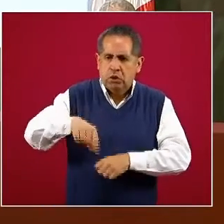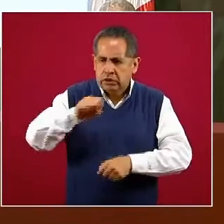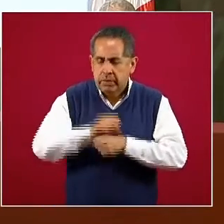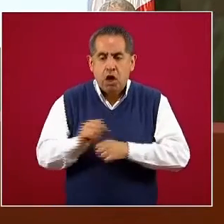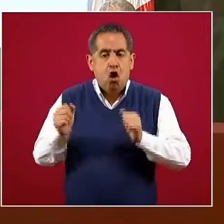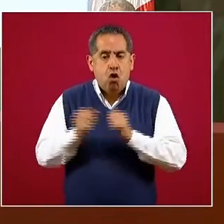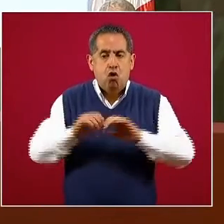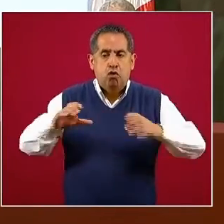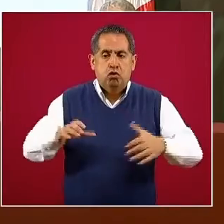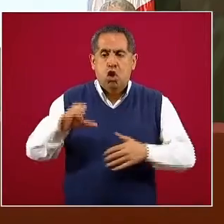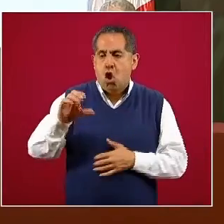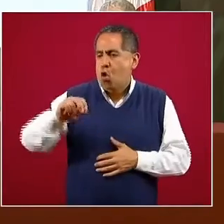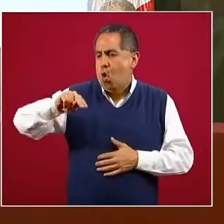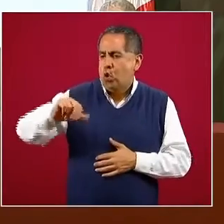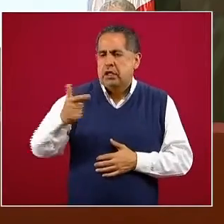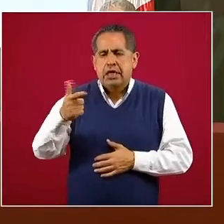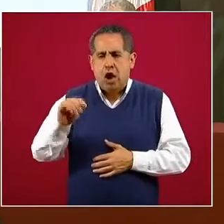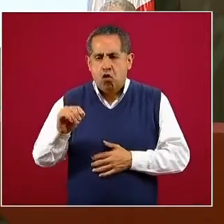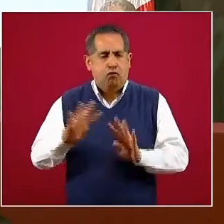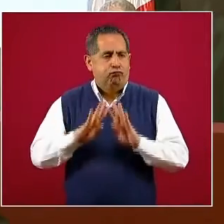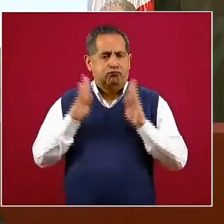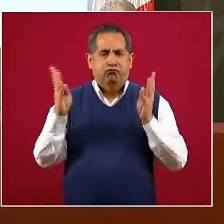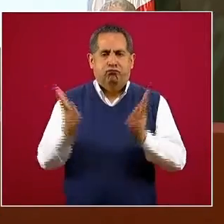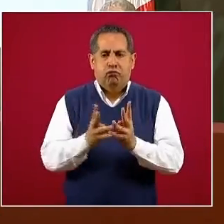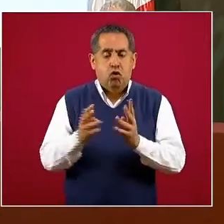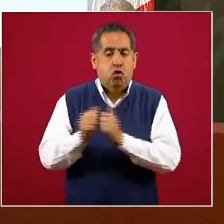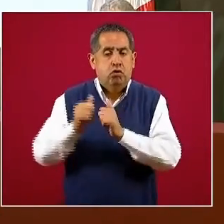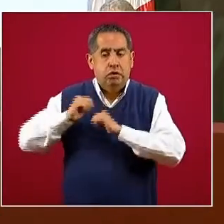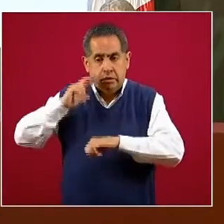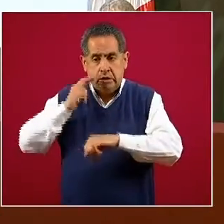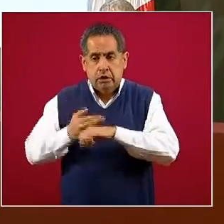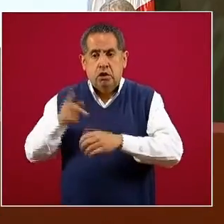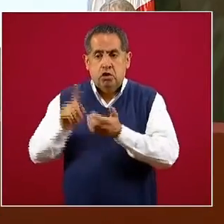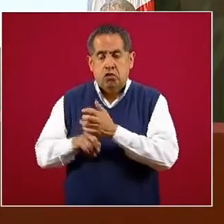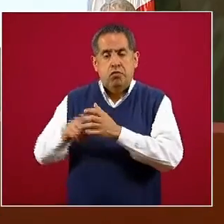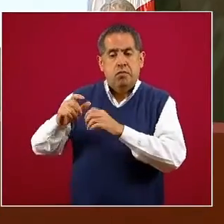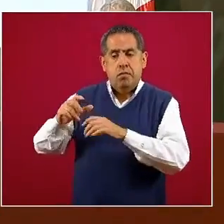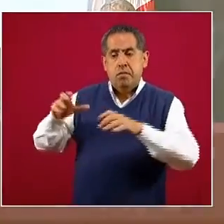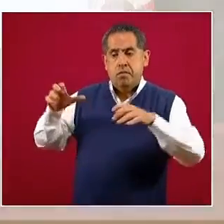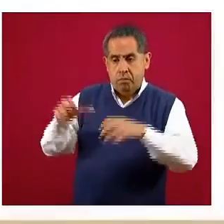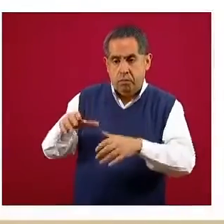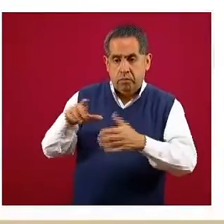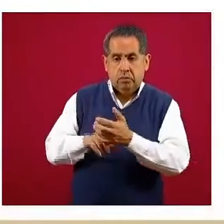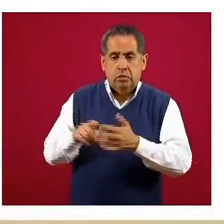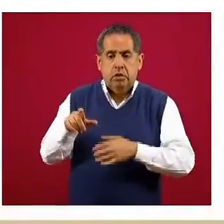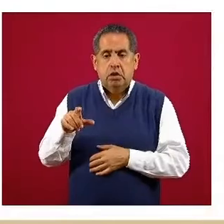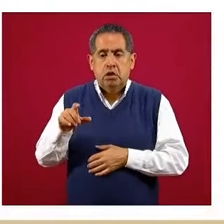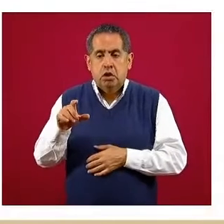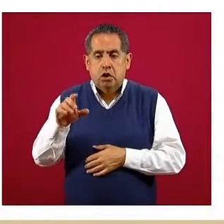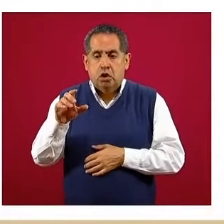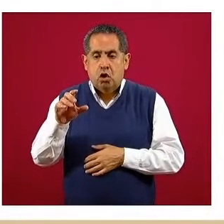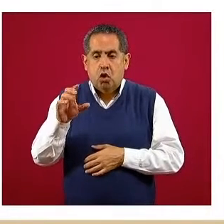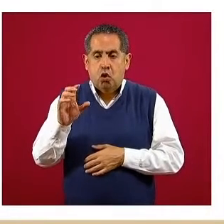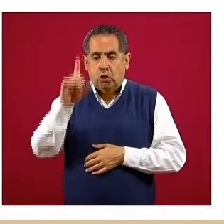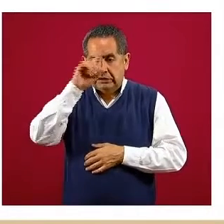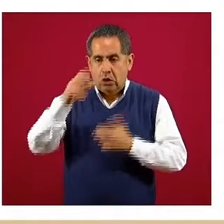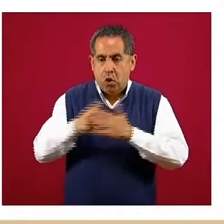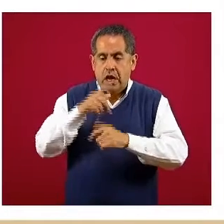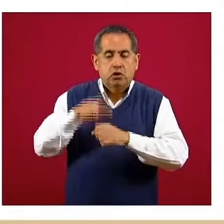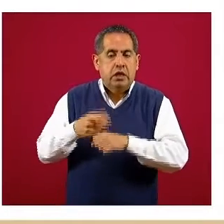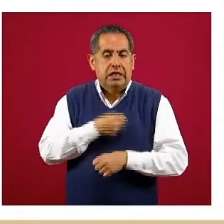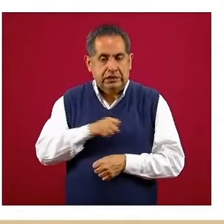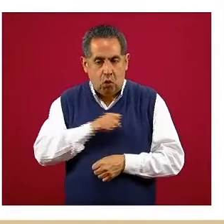calificaciones en colores: roja, el riesgo máximo; naranja, un riesgo muy alto; amarilla, un riesgo medio; y en